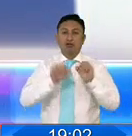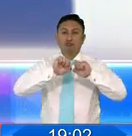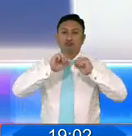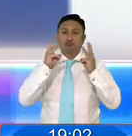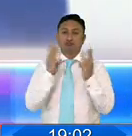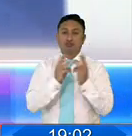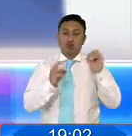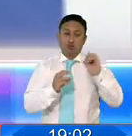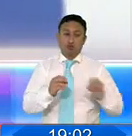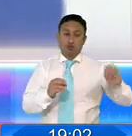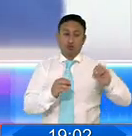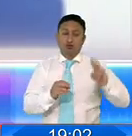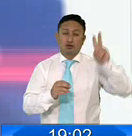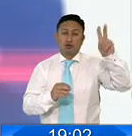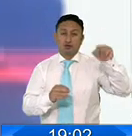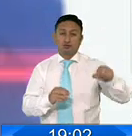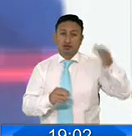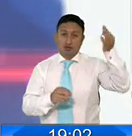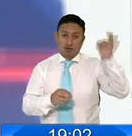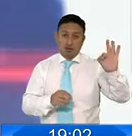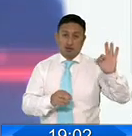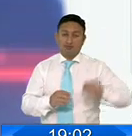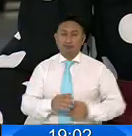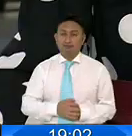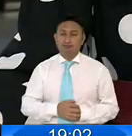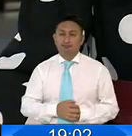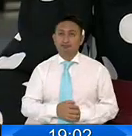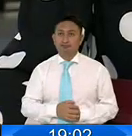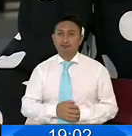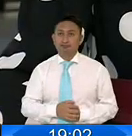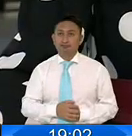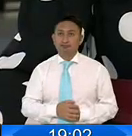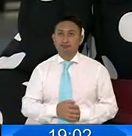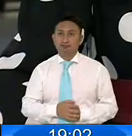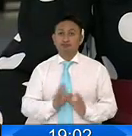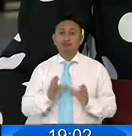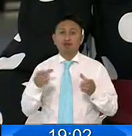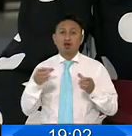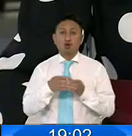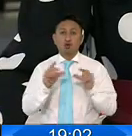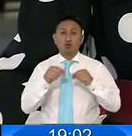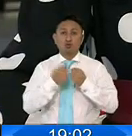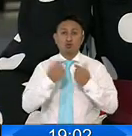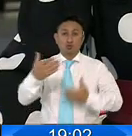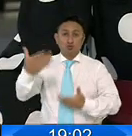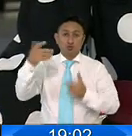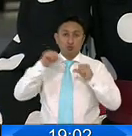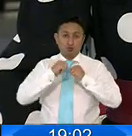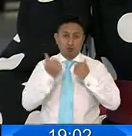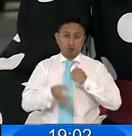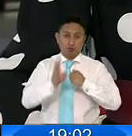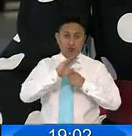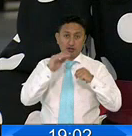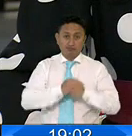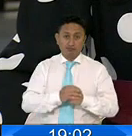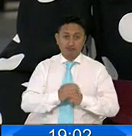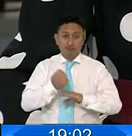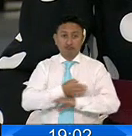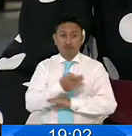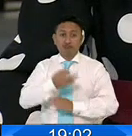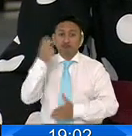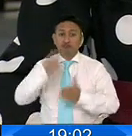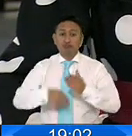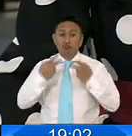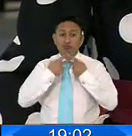MIES desde octubre de 2019. La Comisión Multipartidista de la Asamblea Nacional recomienda la censura pública